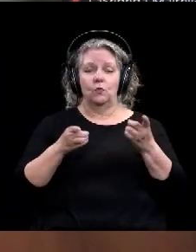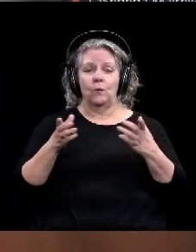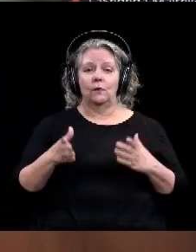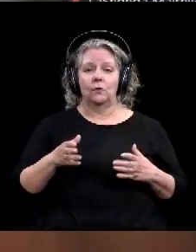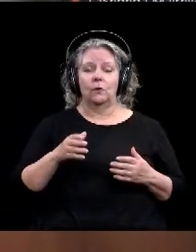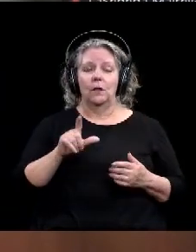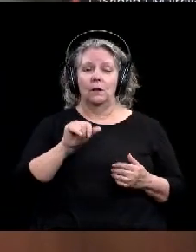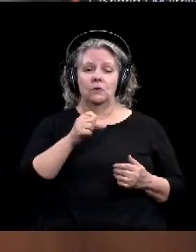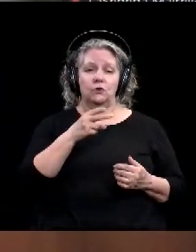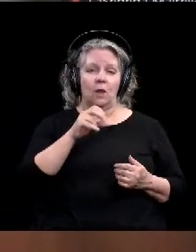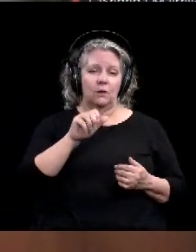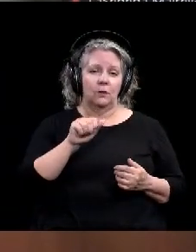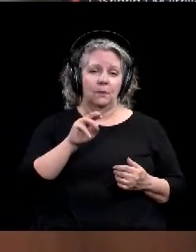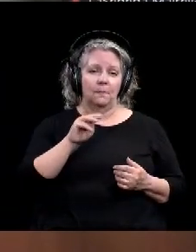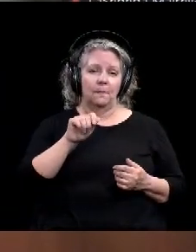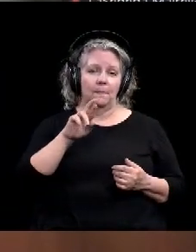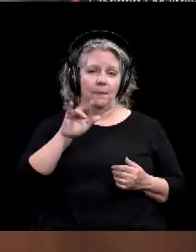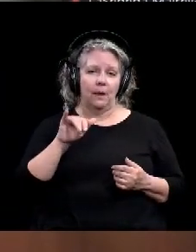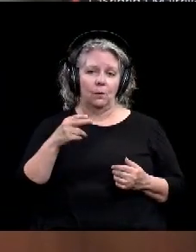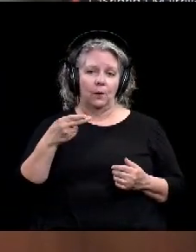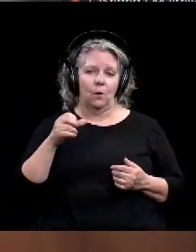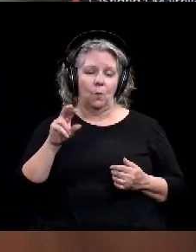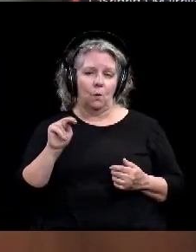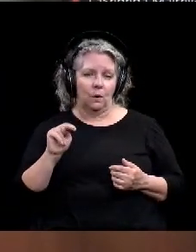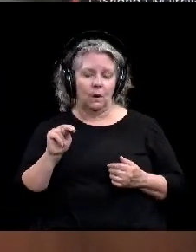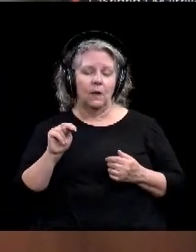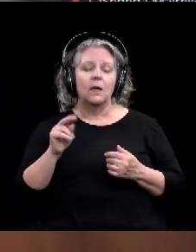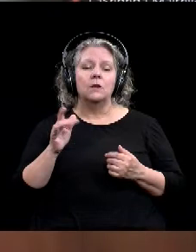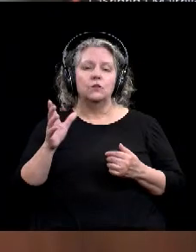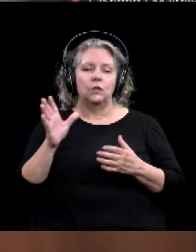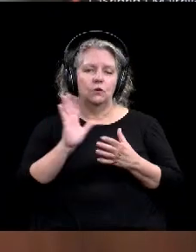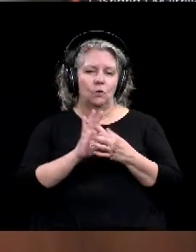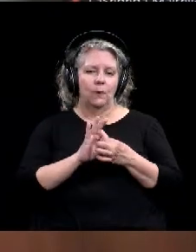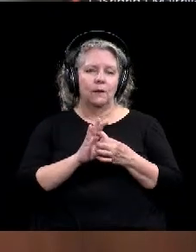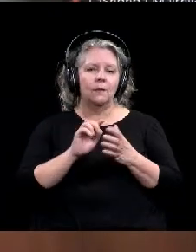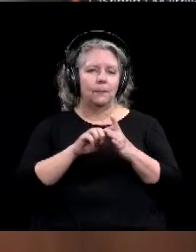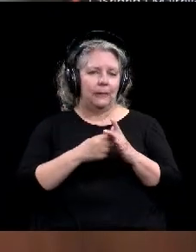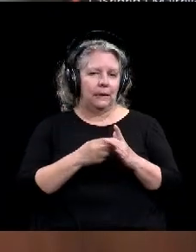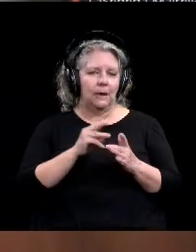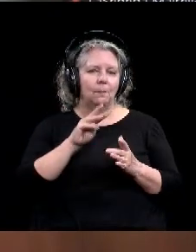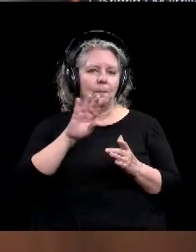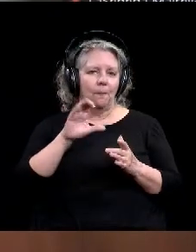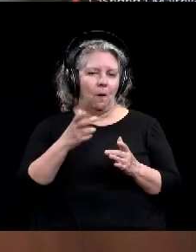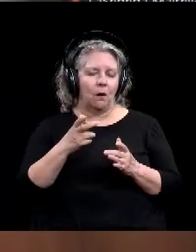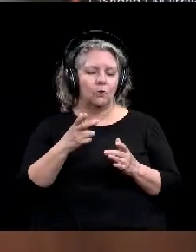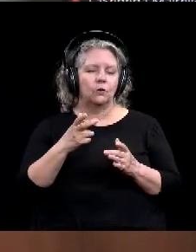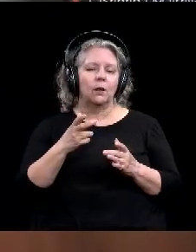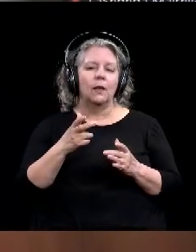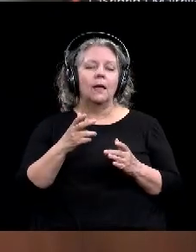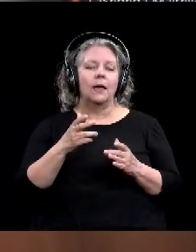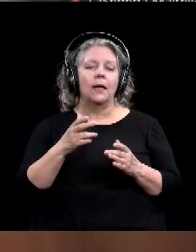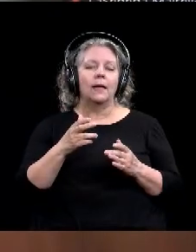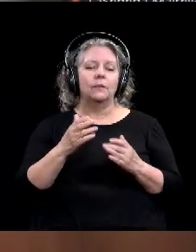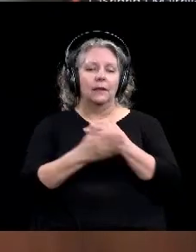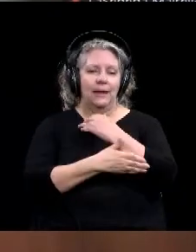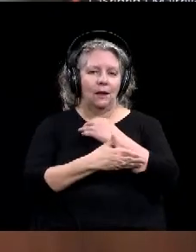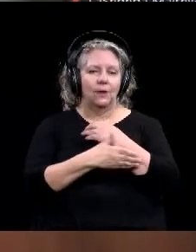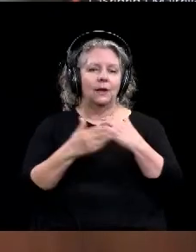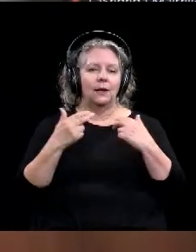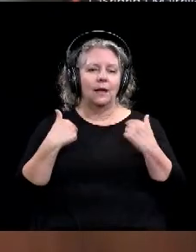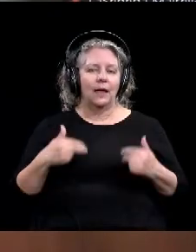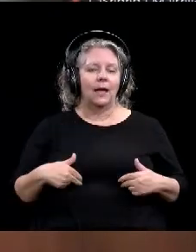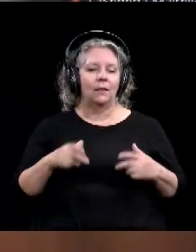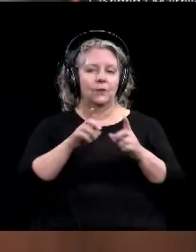ella está con nosotros desde el principio de marzo y los thunder muchas gracias por estar con nosotros